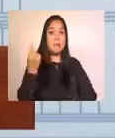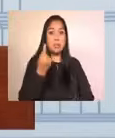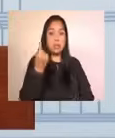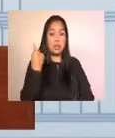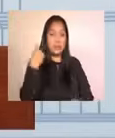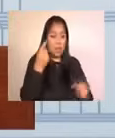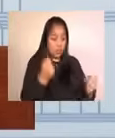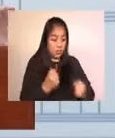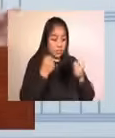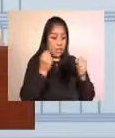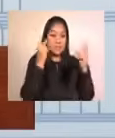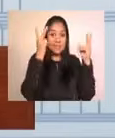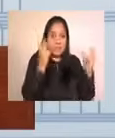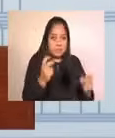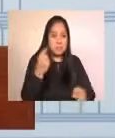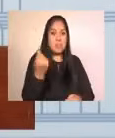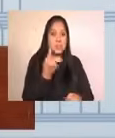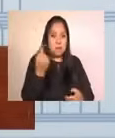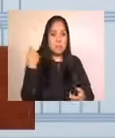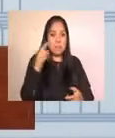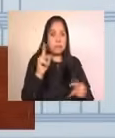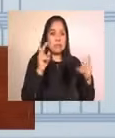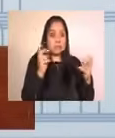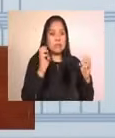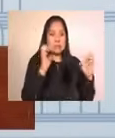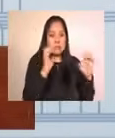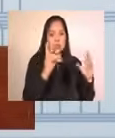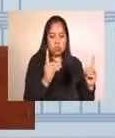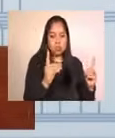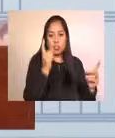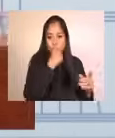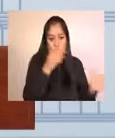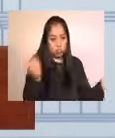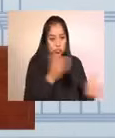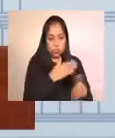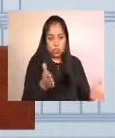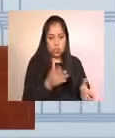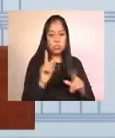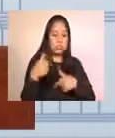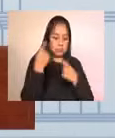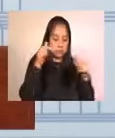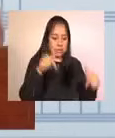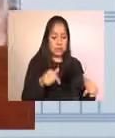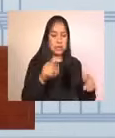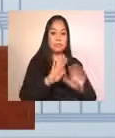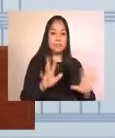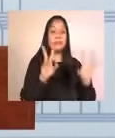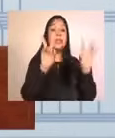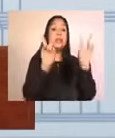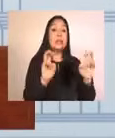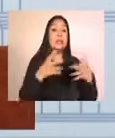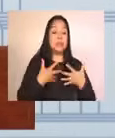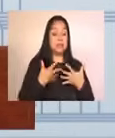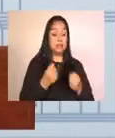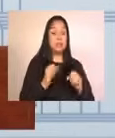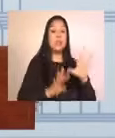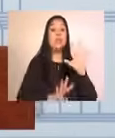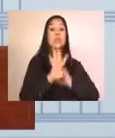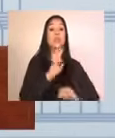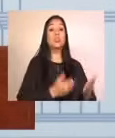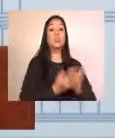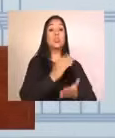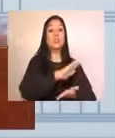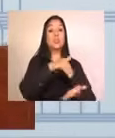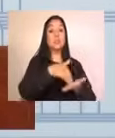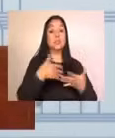fortalecer la parte sustantiva de la educación. En materia de salud, 14 nuevos puestos de salud inaugurados